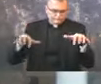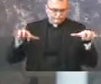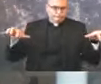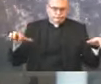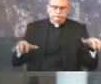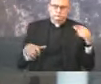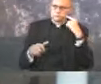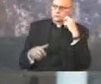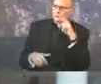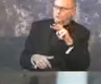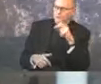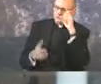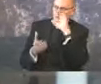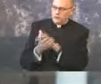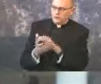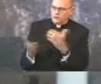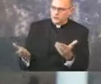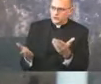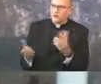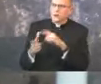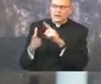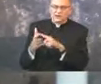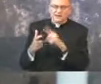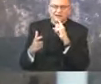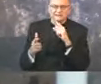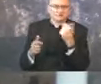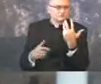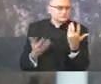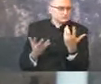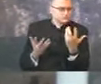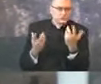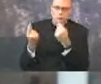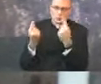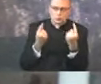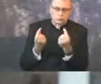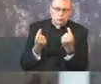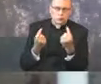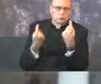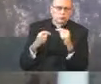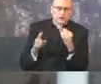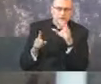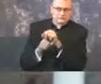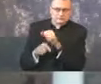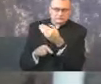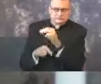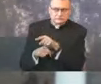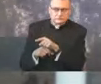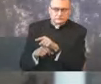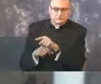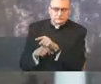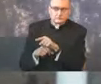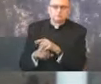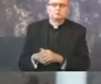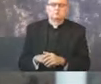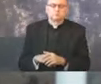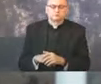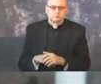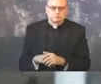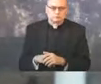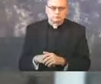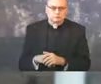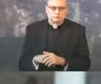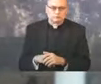él. Entonces comenzó a hablar diciendo, hoy mismo se ha cumplido